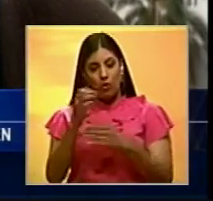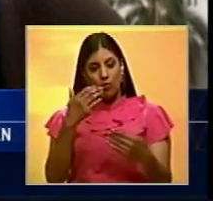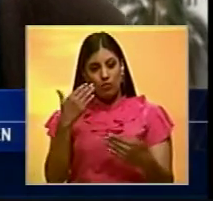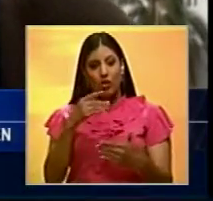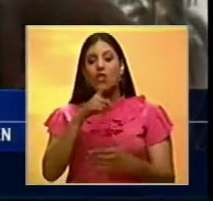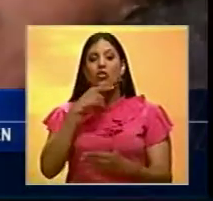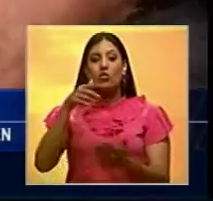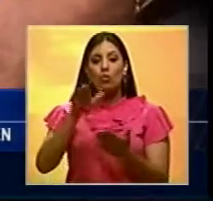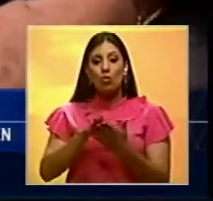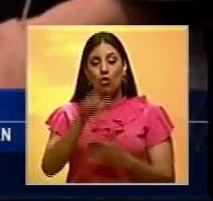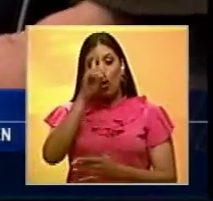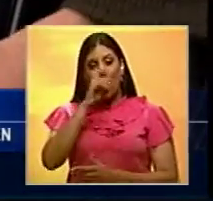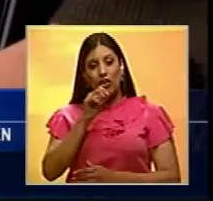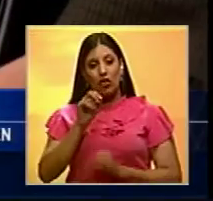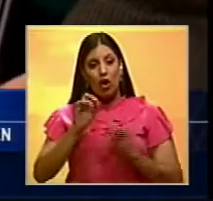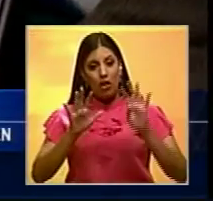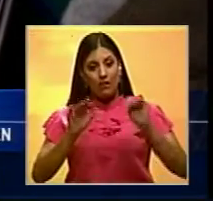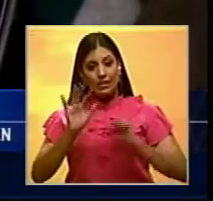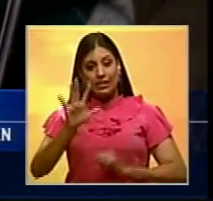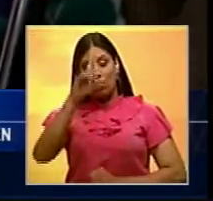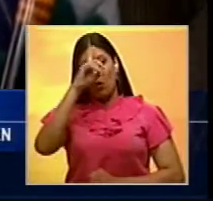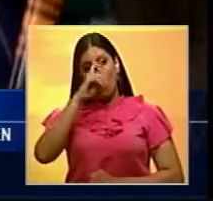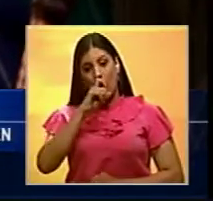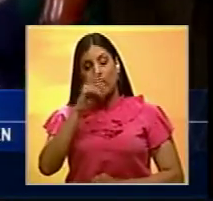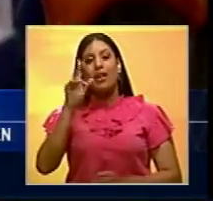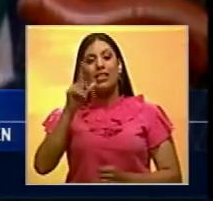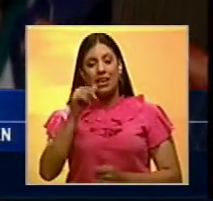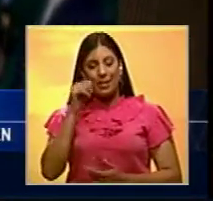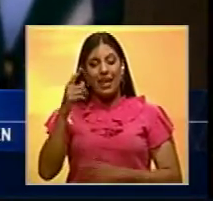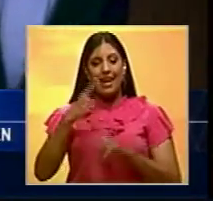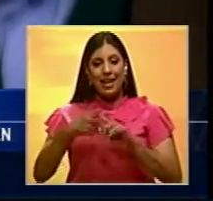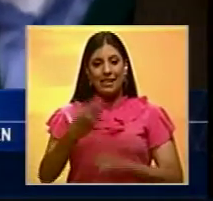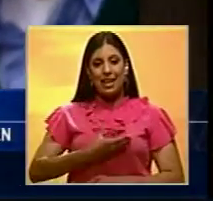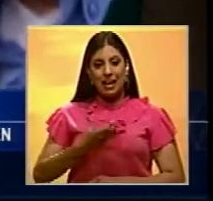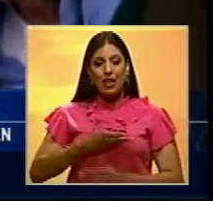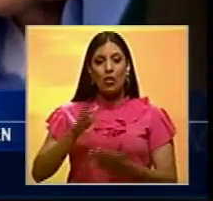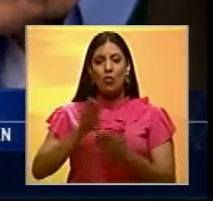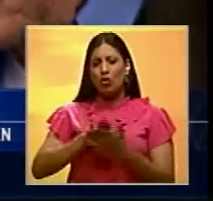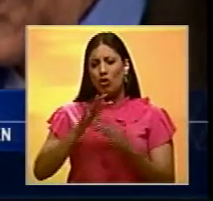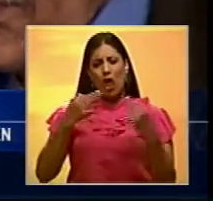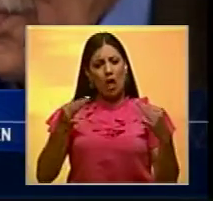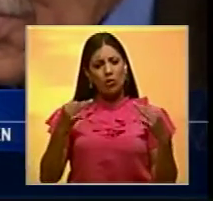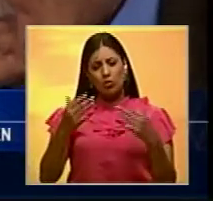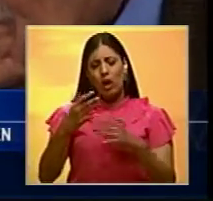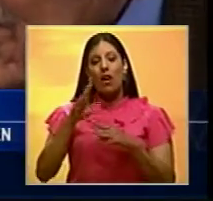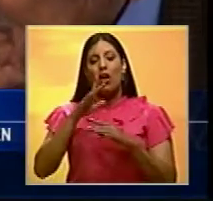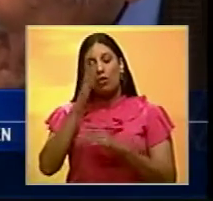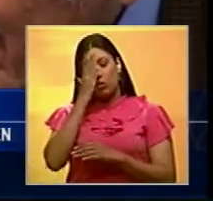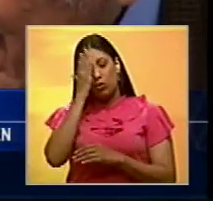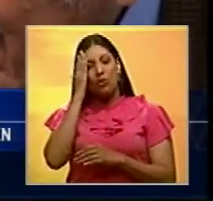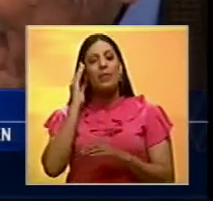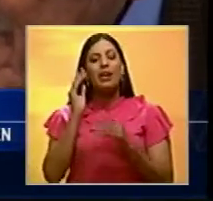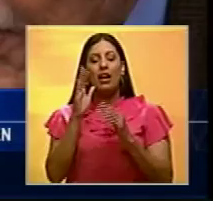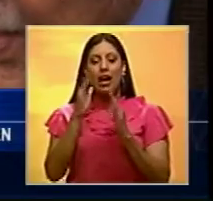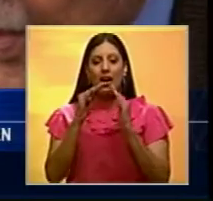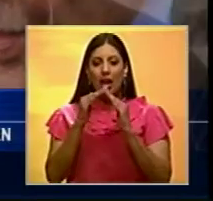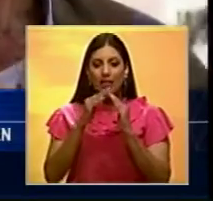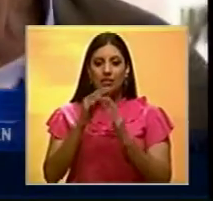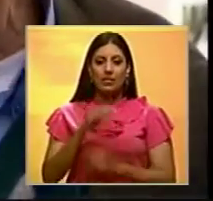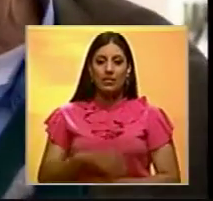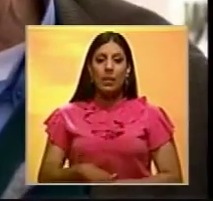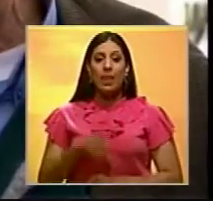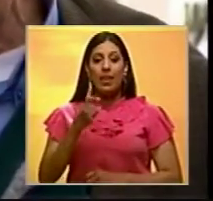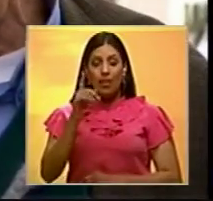Ballén, falleció a la edad de 95 años. El también exalcalde de Quito murió por causas naturales mientras dormía una siesta en su